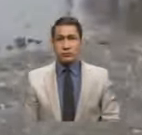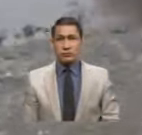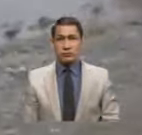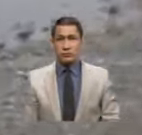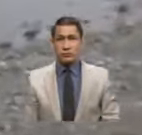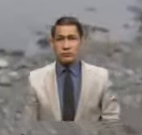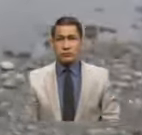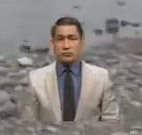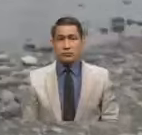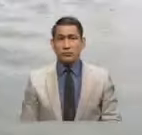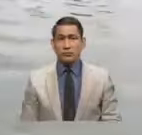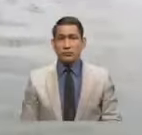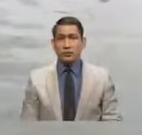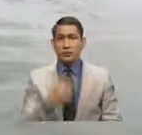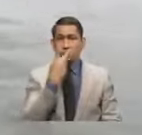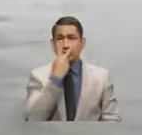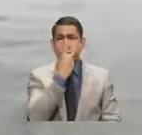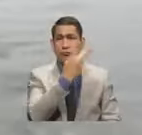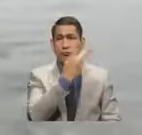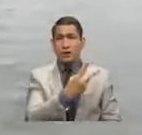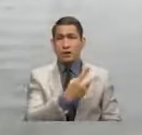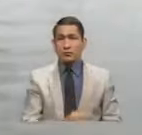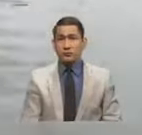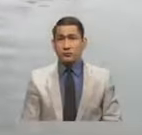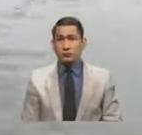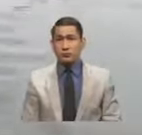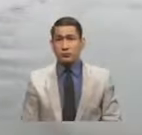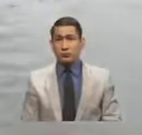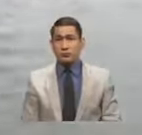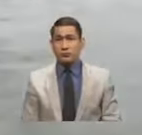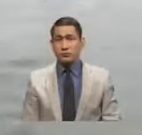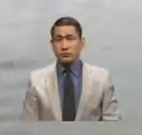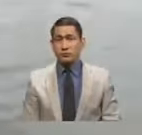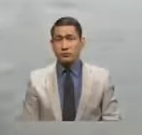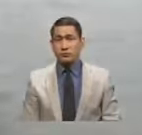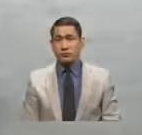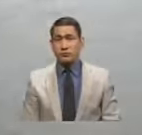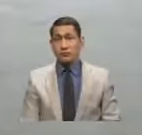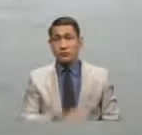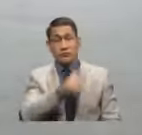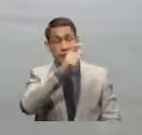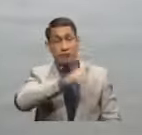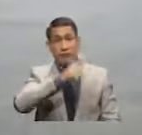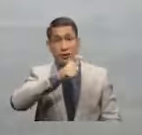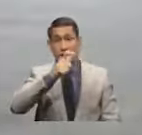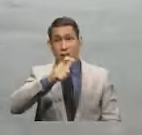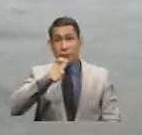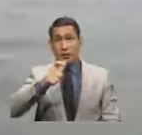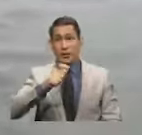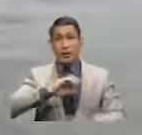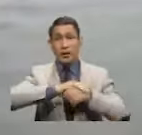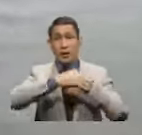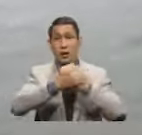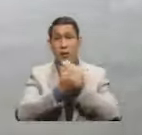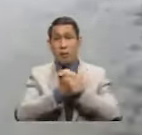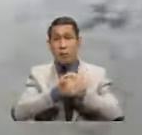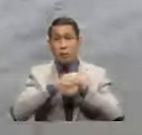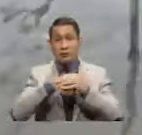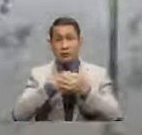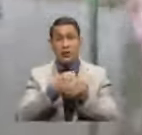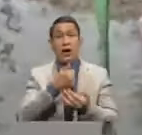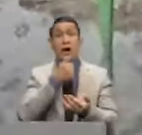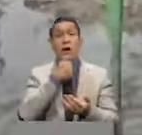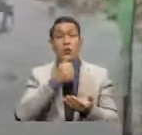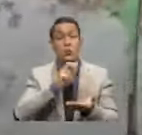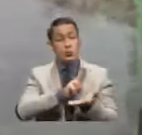Miren ustedes, ya lo habíamos dicho, hay personas que... Al mal tiempo, buena cara, aprovechan uno para lavar la moto, otras